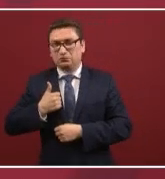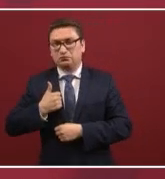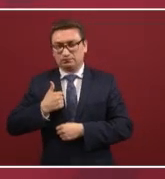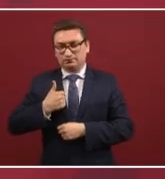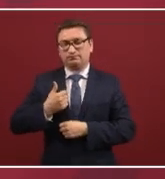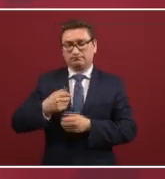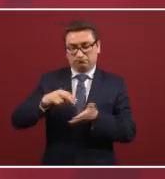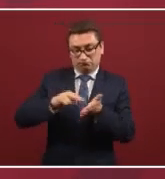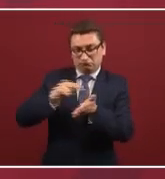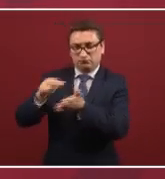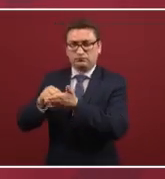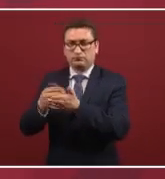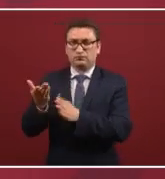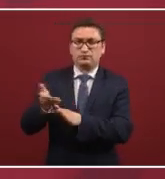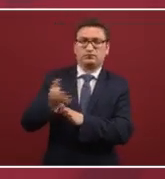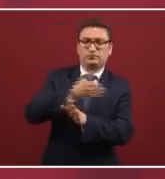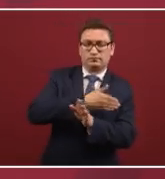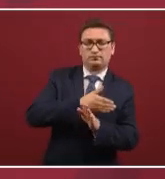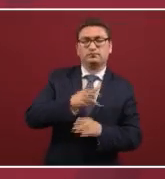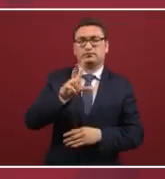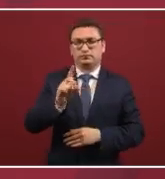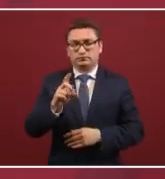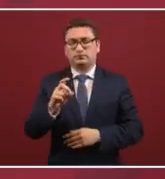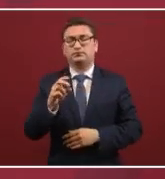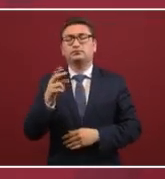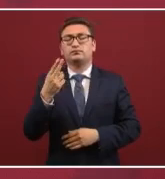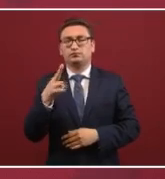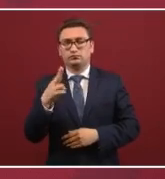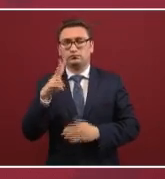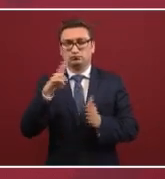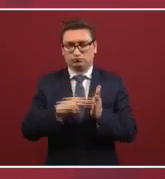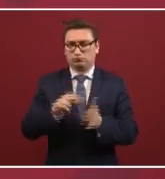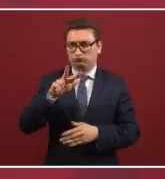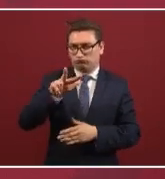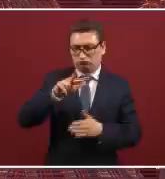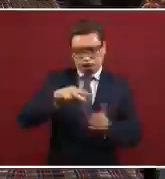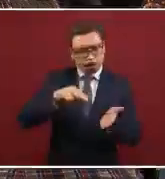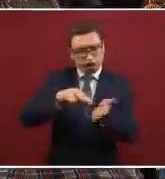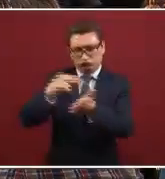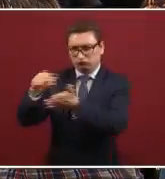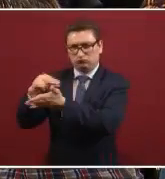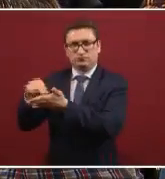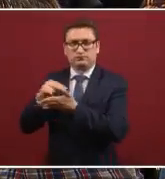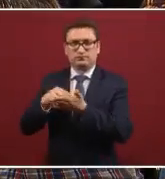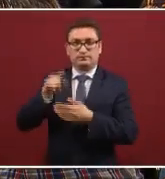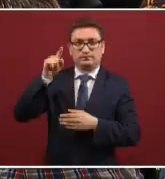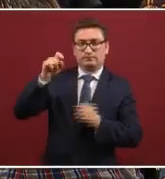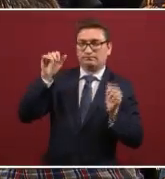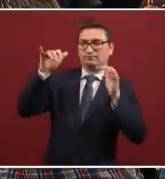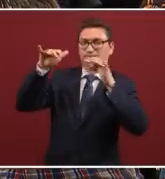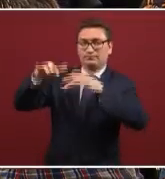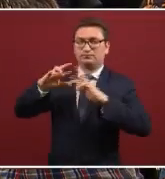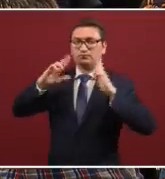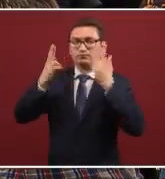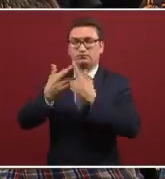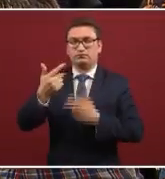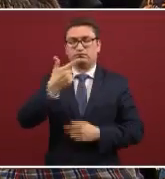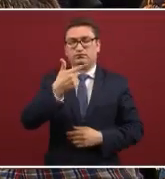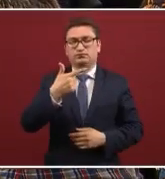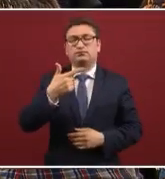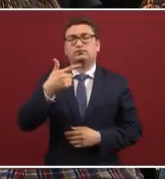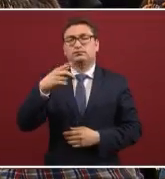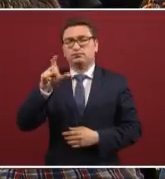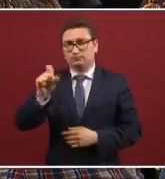partes el 30 de noviembre de 2018 en la cumbre del G20 en Buenos